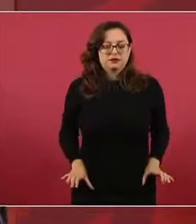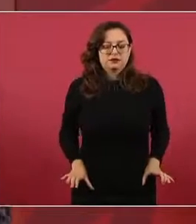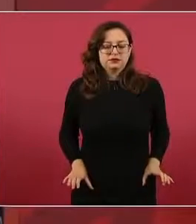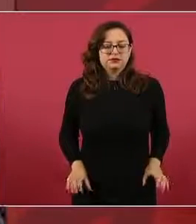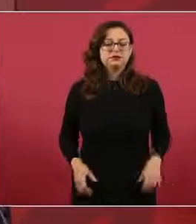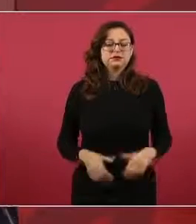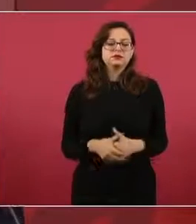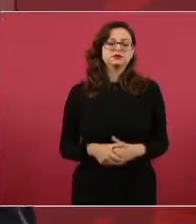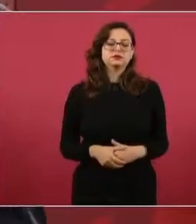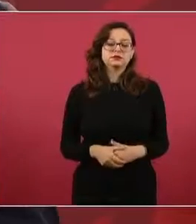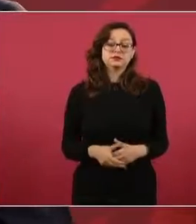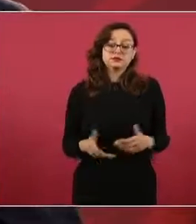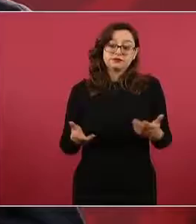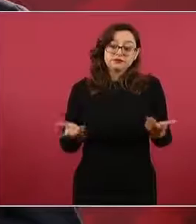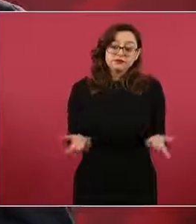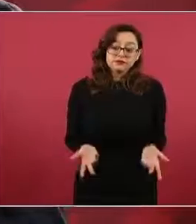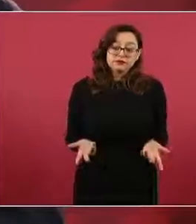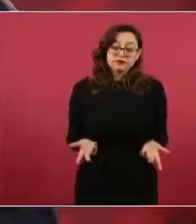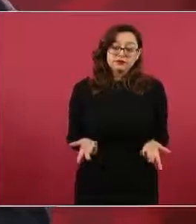Entonces,